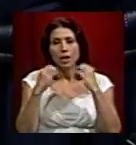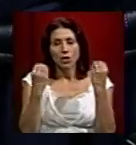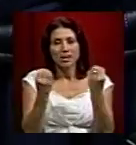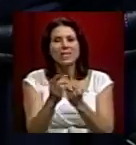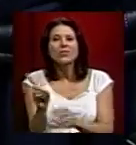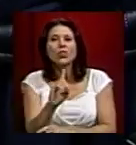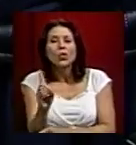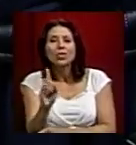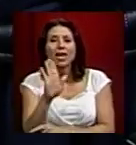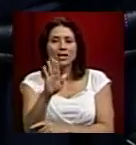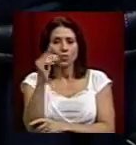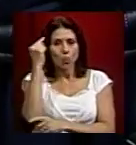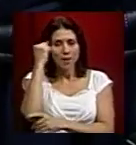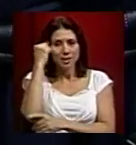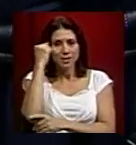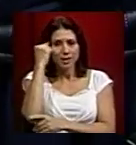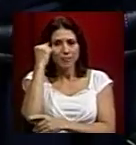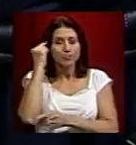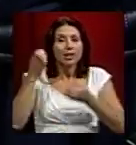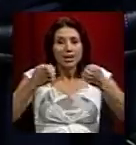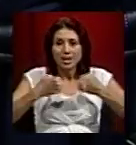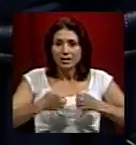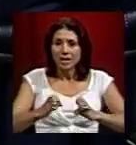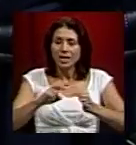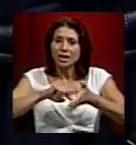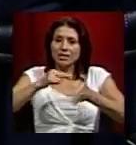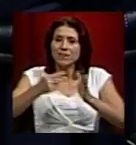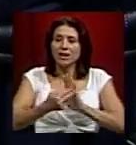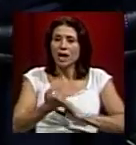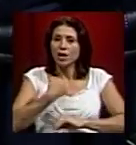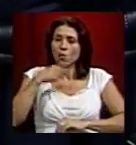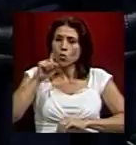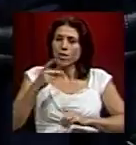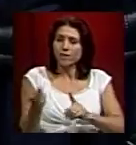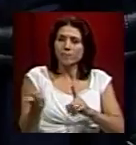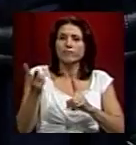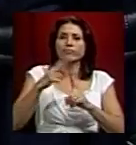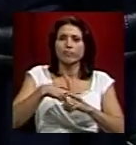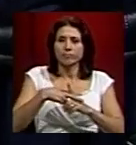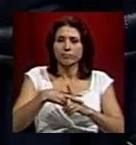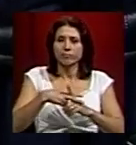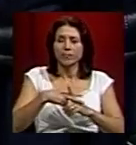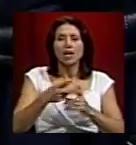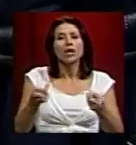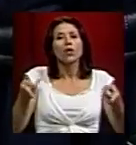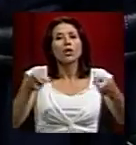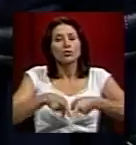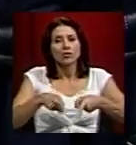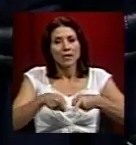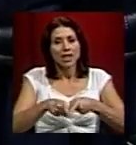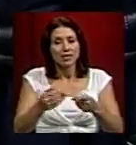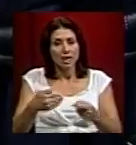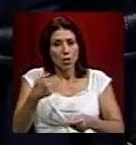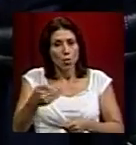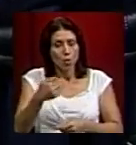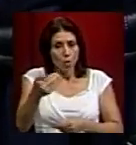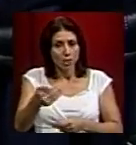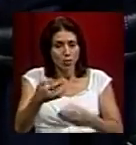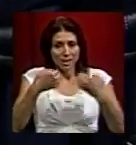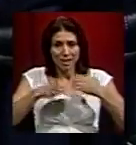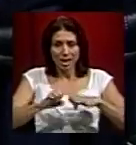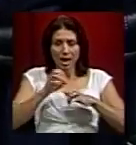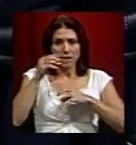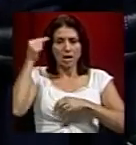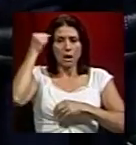su cabeza. Y estrategia implica que uno tiene que implementarla. Y lo que sucede es que cuando está en la cabeza de un